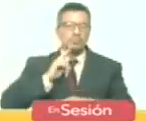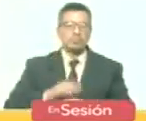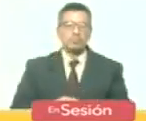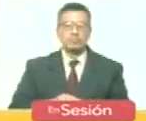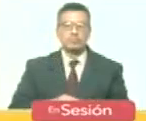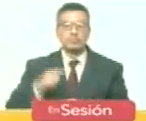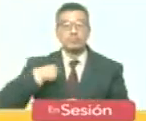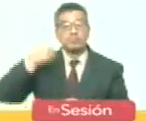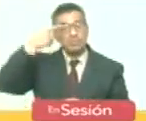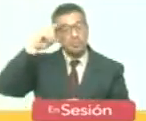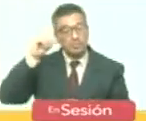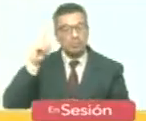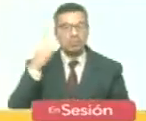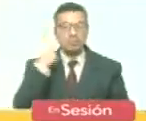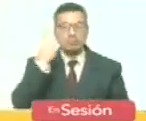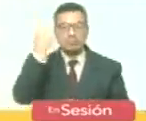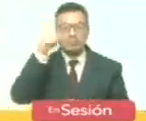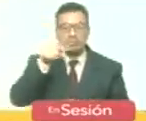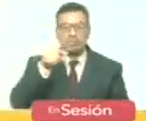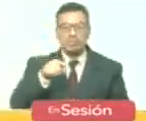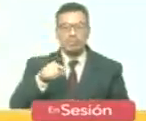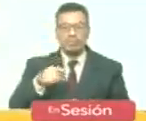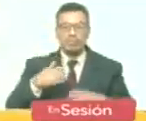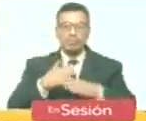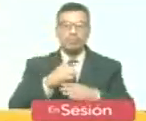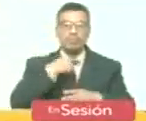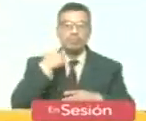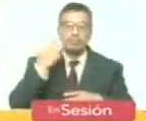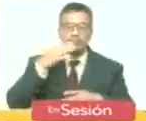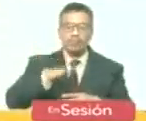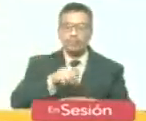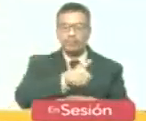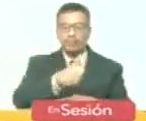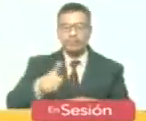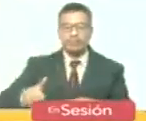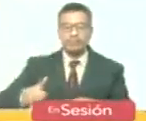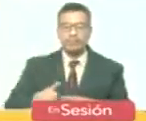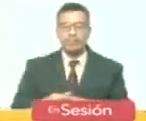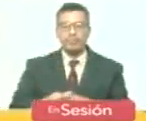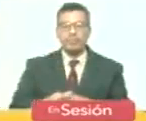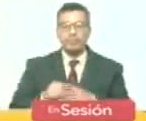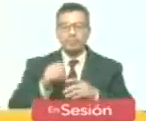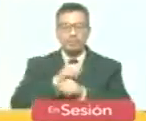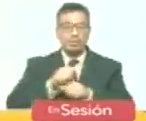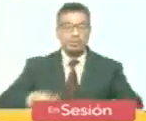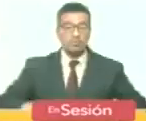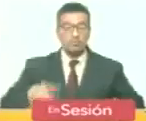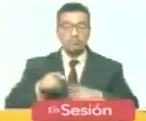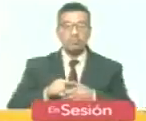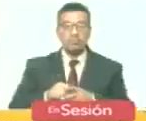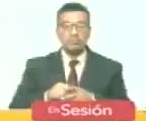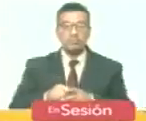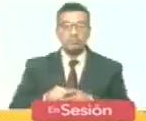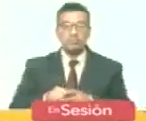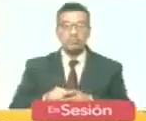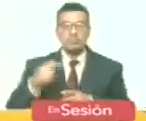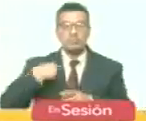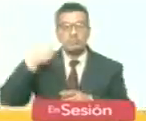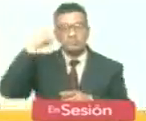de haber tenido éxito el atentado, el magnicidio, en grado de frustración,